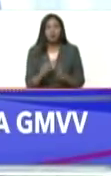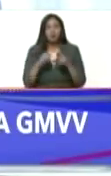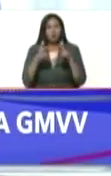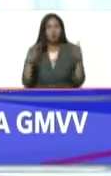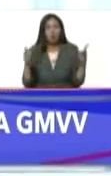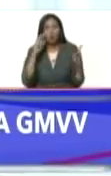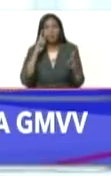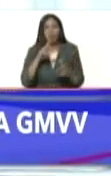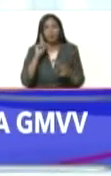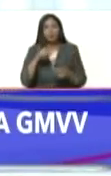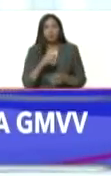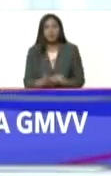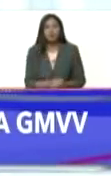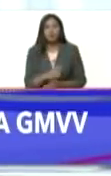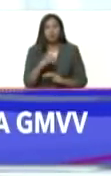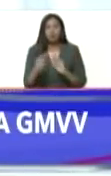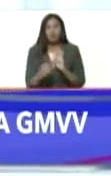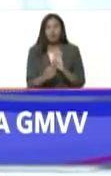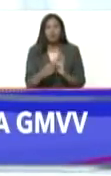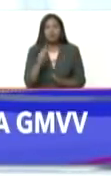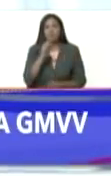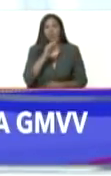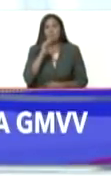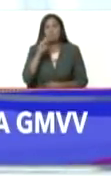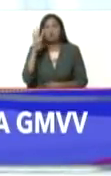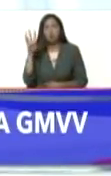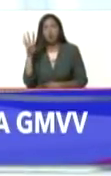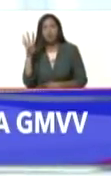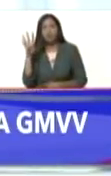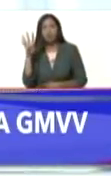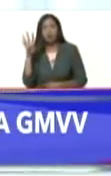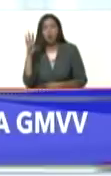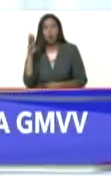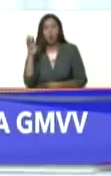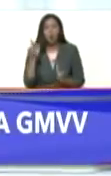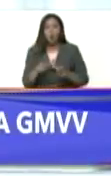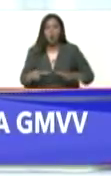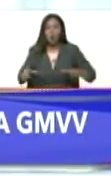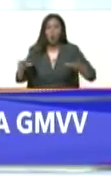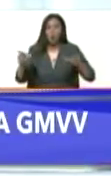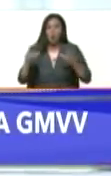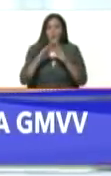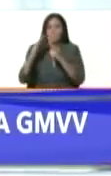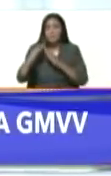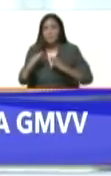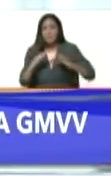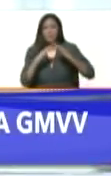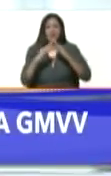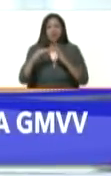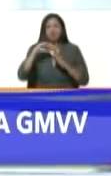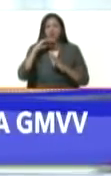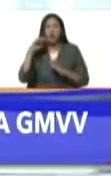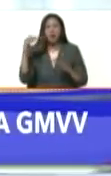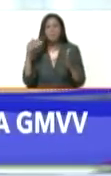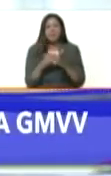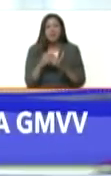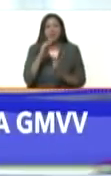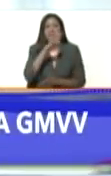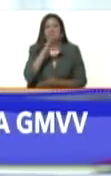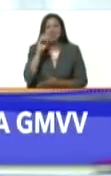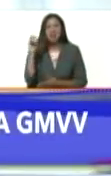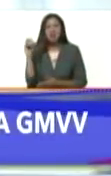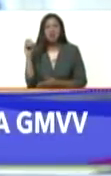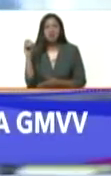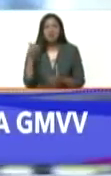extendiéramos, un total de 124 kilómetros de techo para los